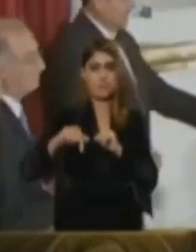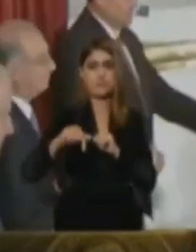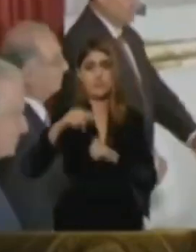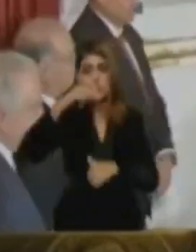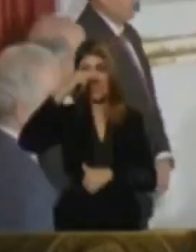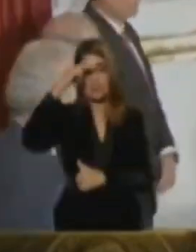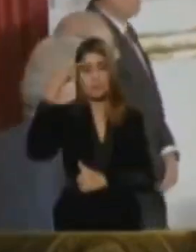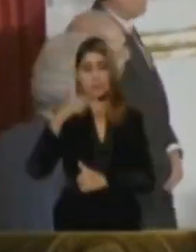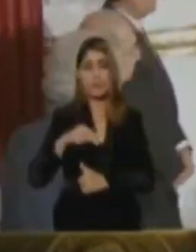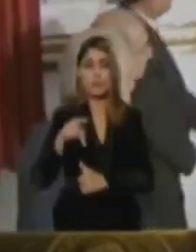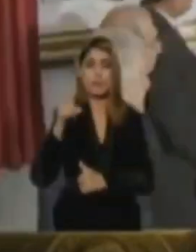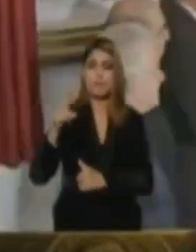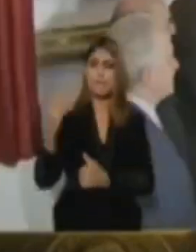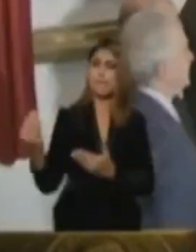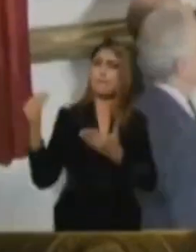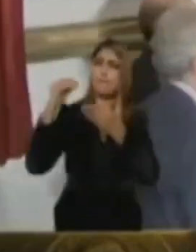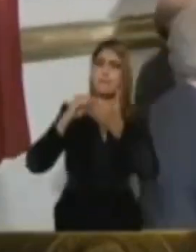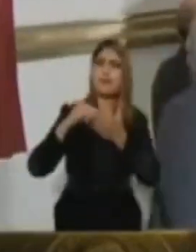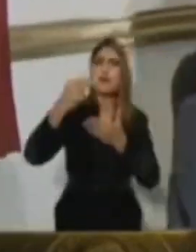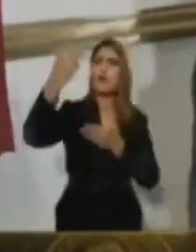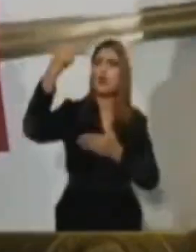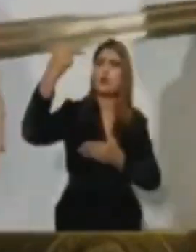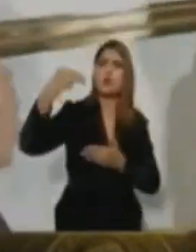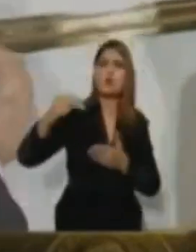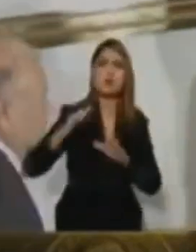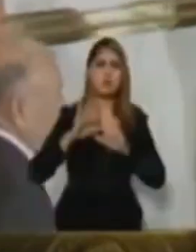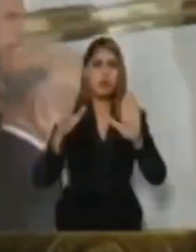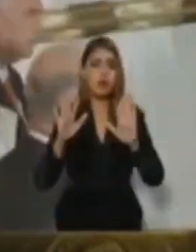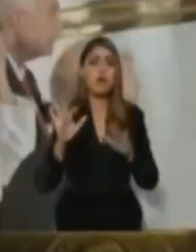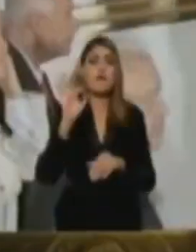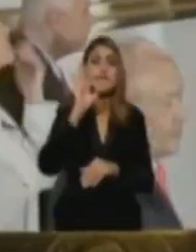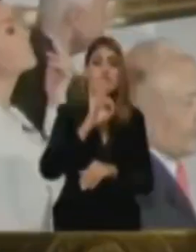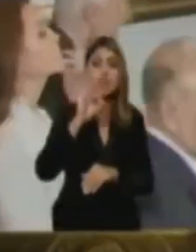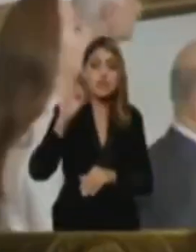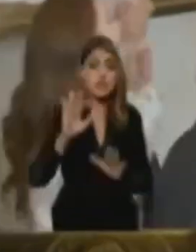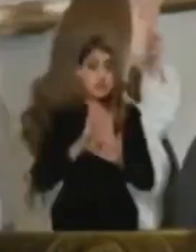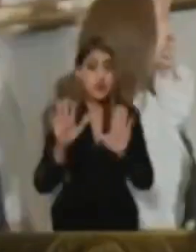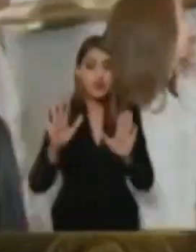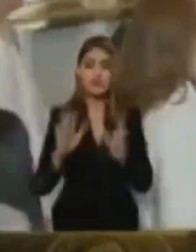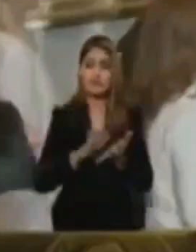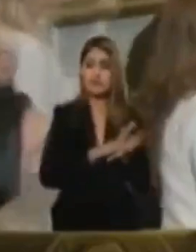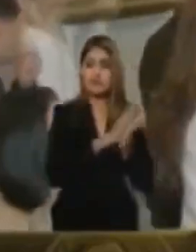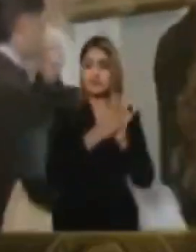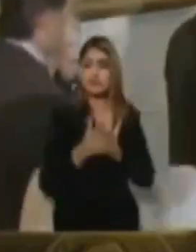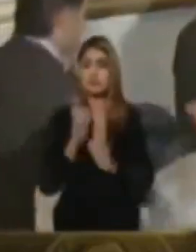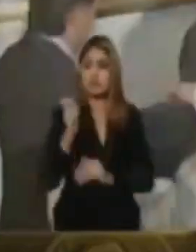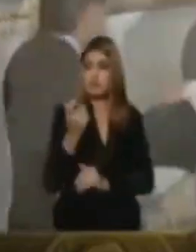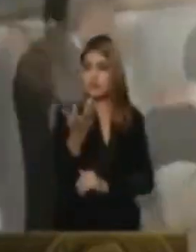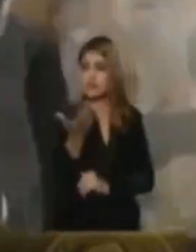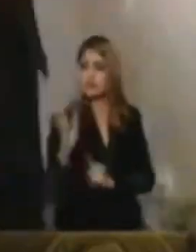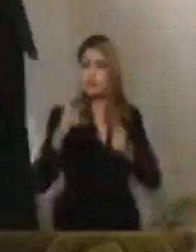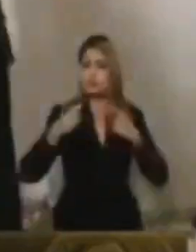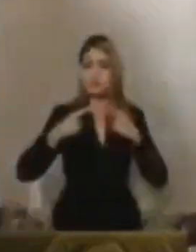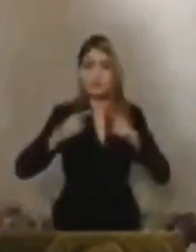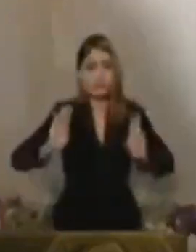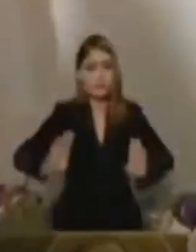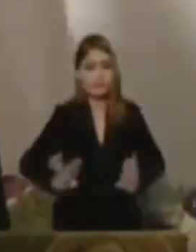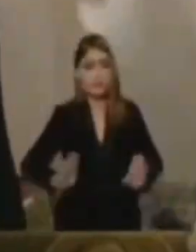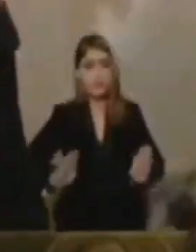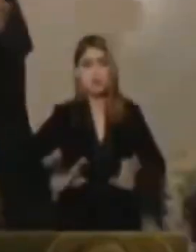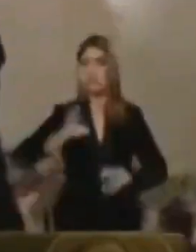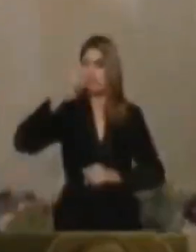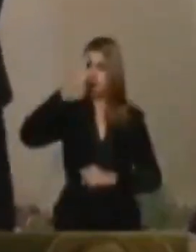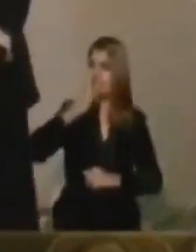nombres, más que simples fechas, es la representación de las atribuciones, de los perfiles y por supuesto